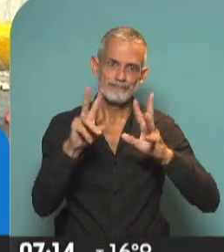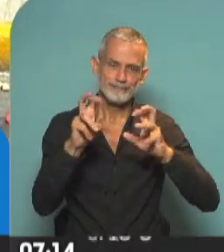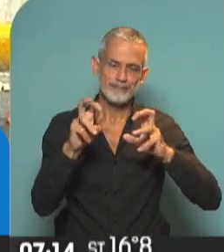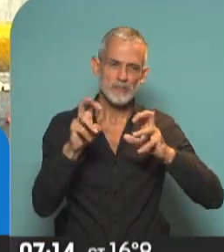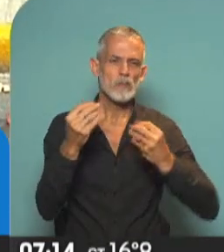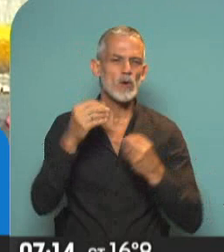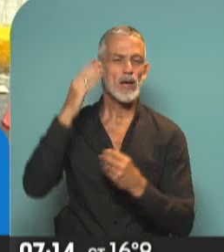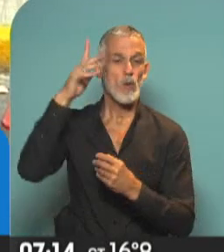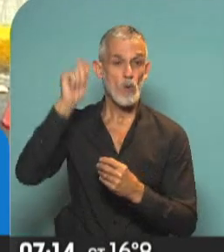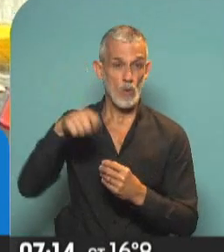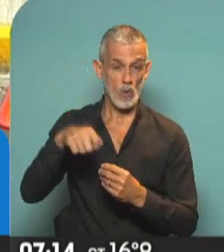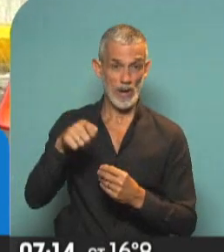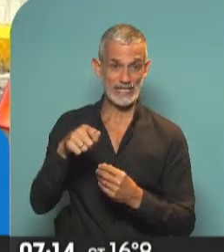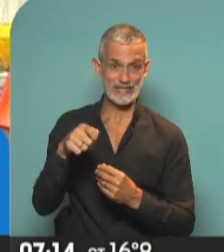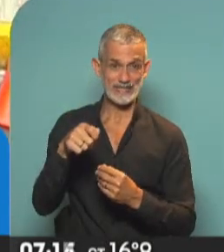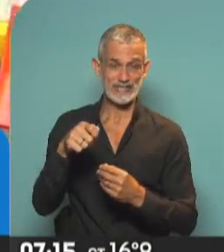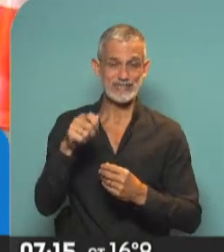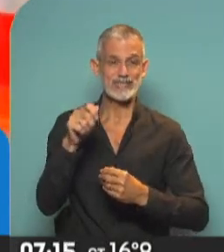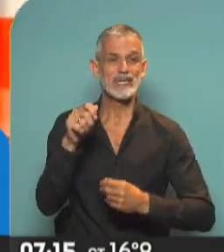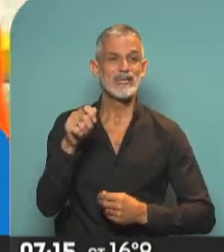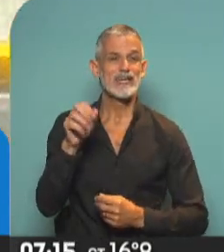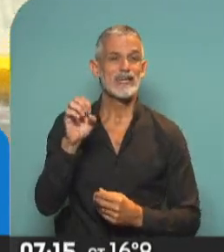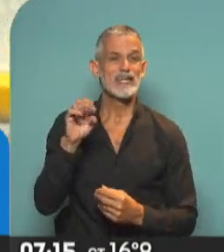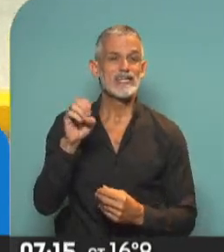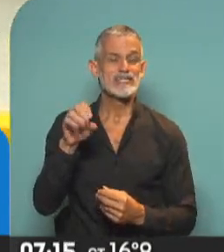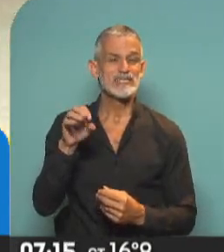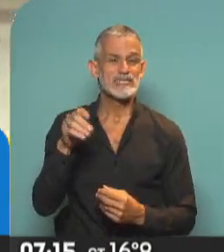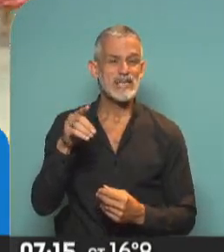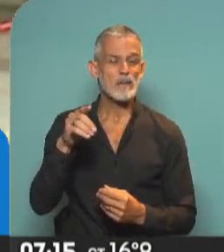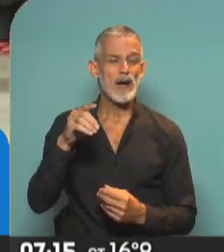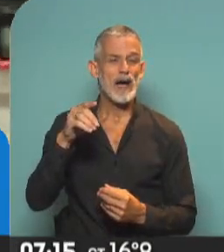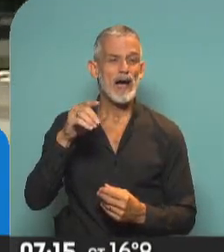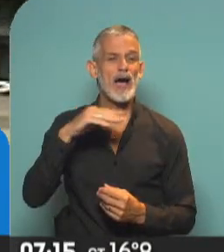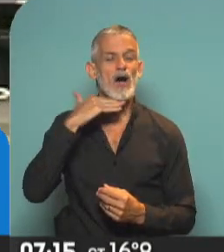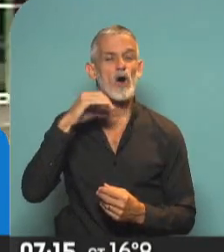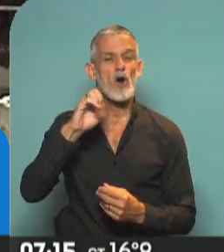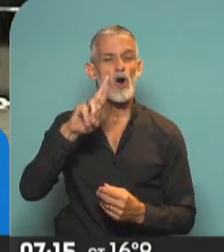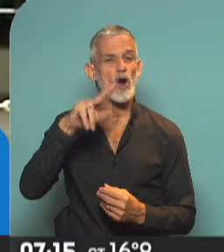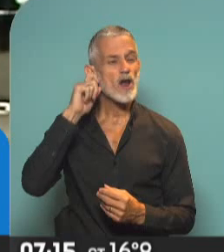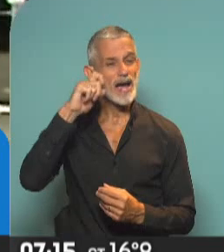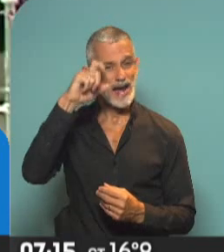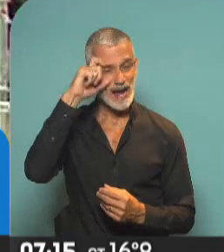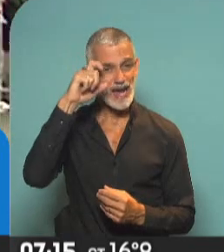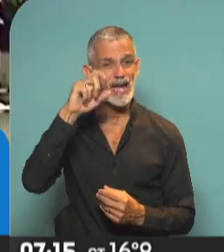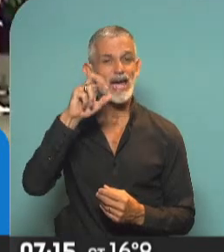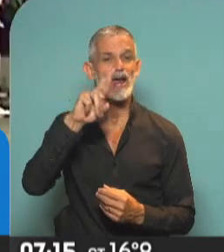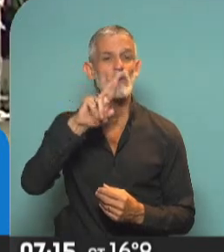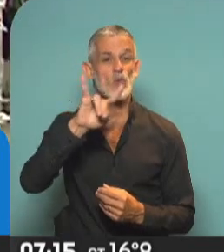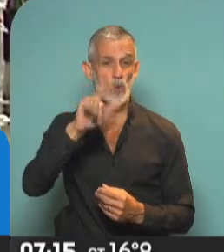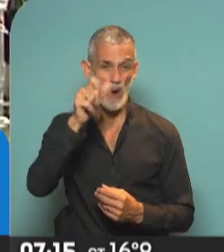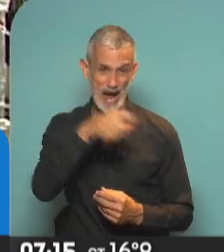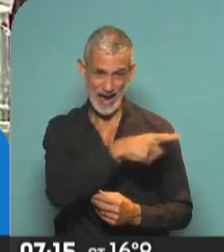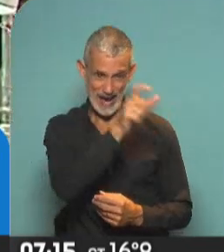justicia federal, este juez estrictamente, estamos hablando de Jorge García Rúa, el